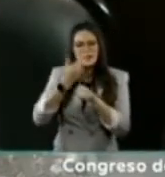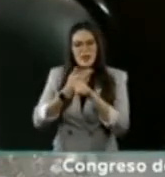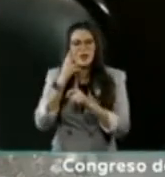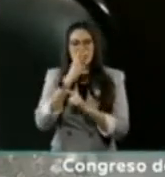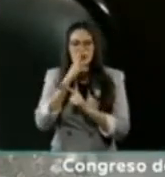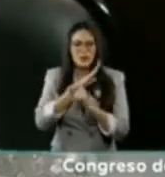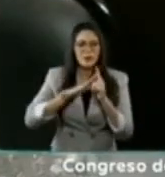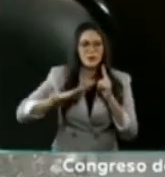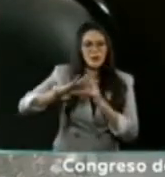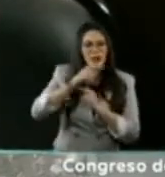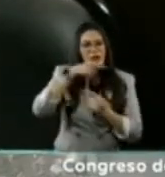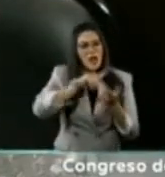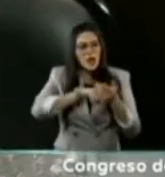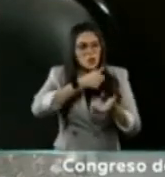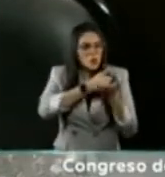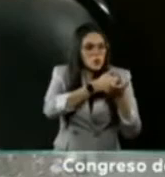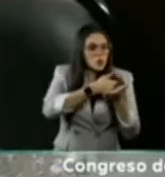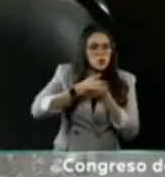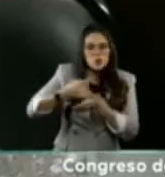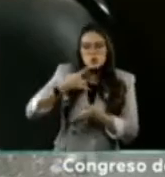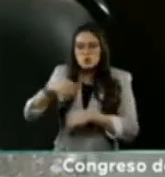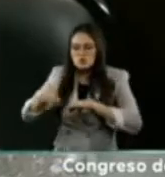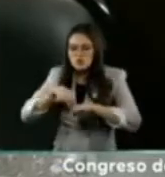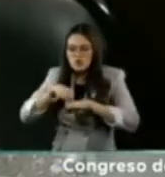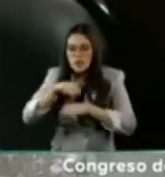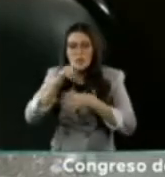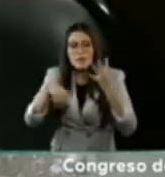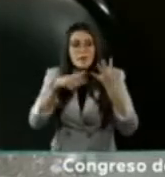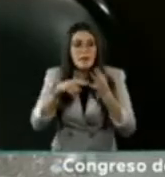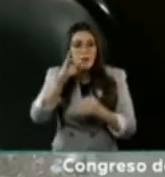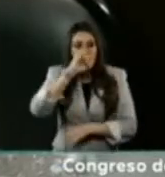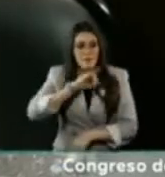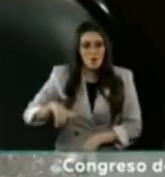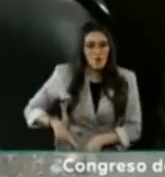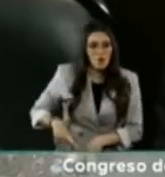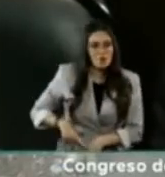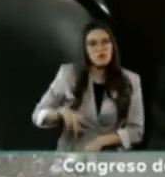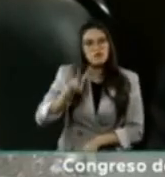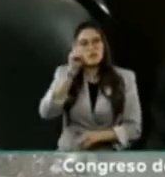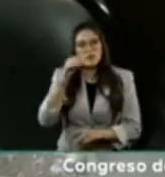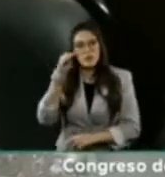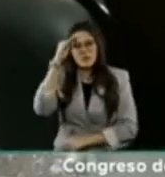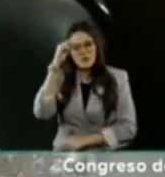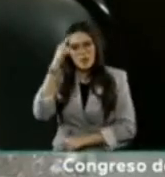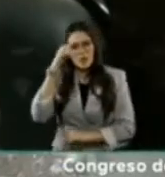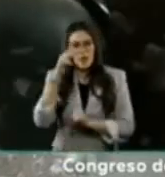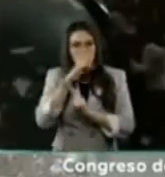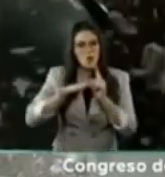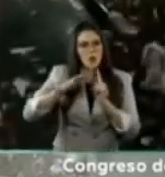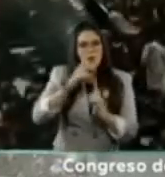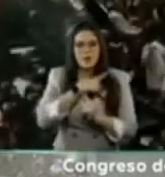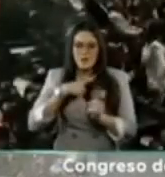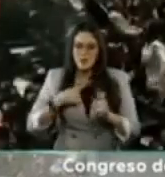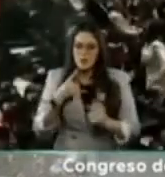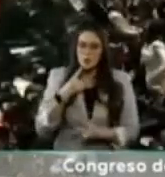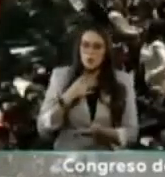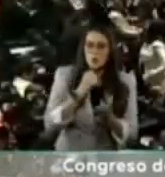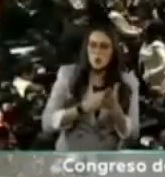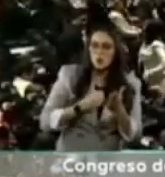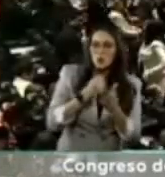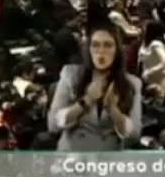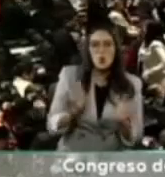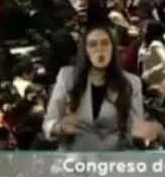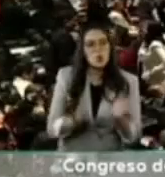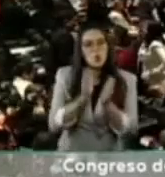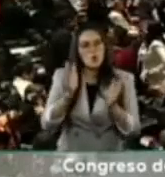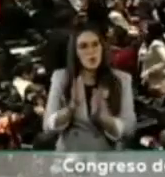un jefe de gobierno, otro jefe policíaco, todo esto va sentando precedentes, así que el juez Brian Hogan tiene que